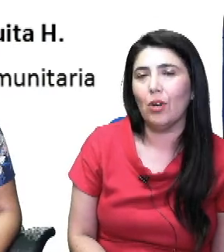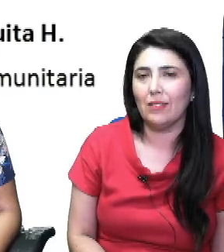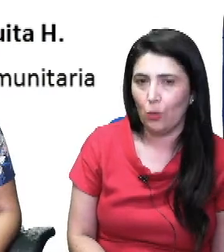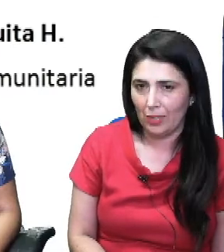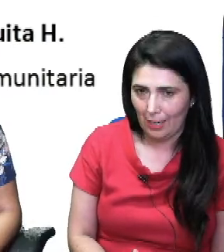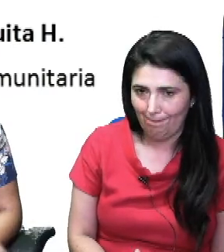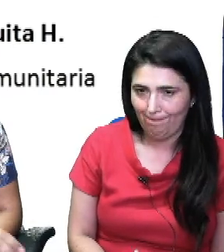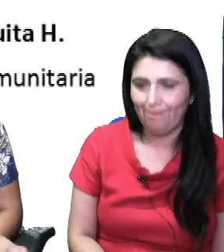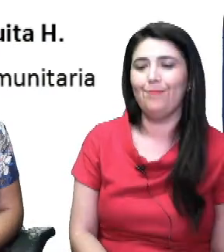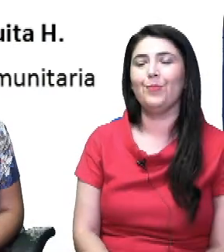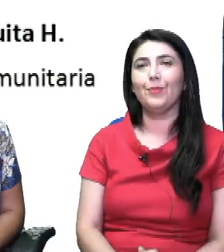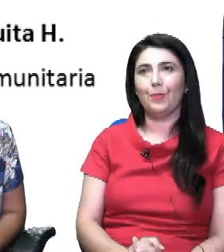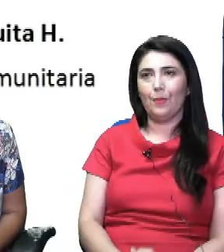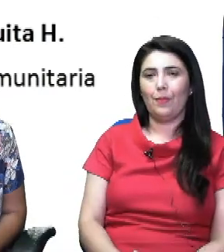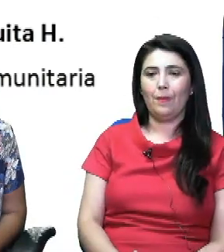el ámbito de la salud mental.